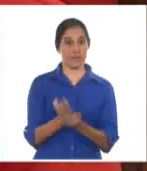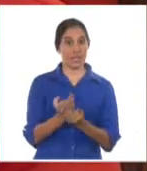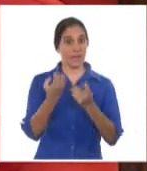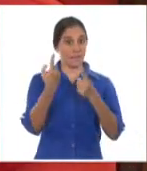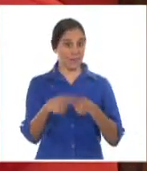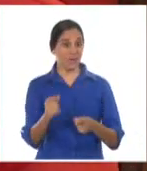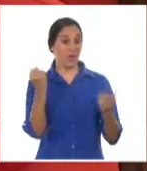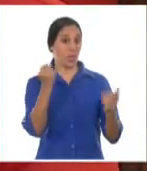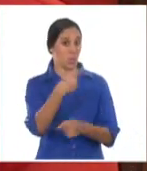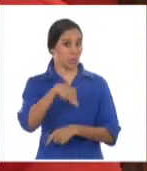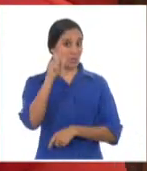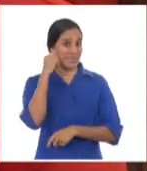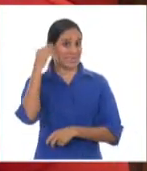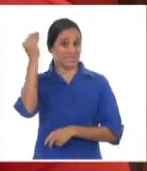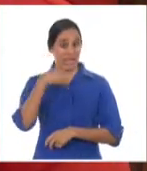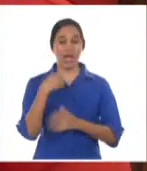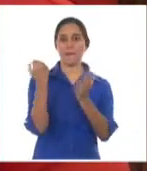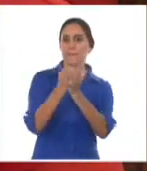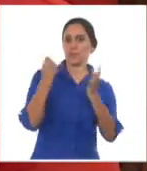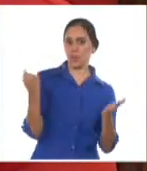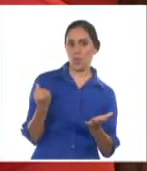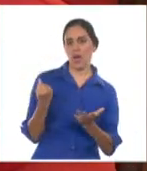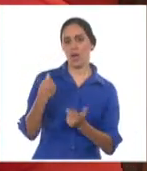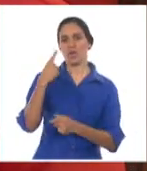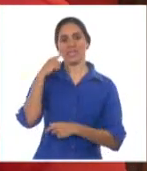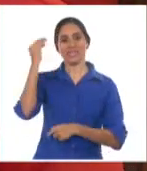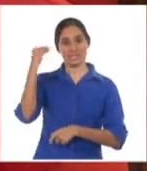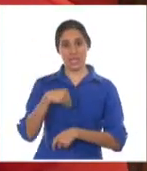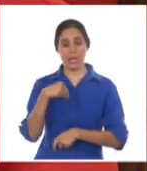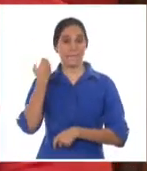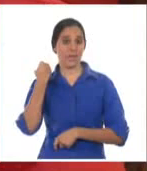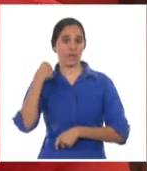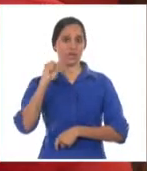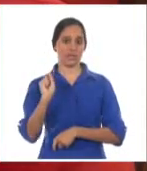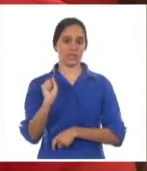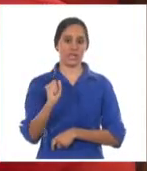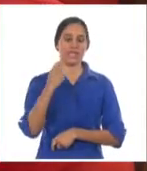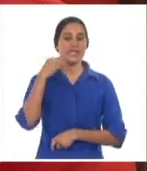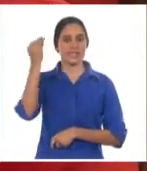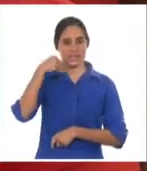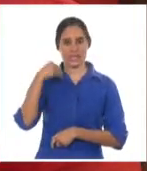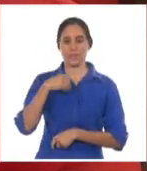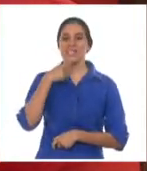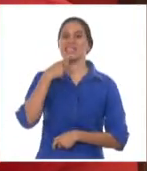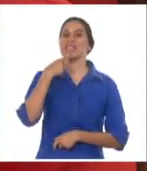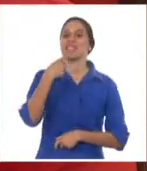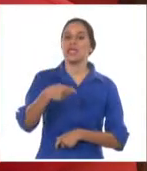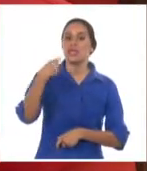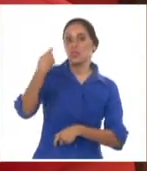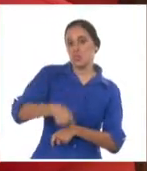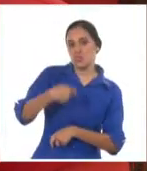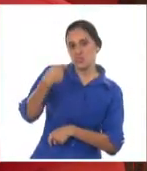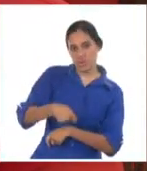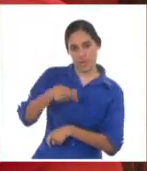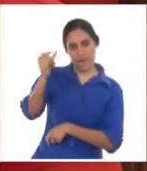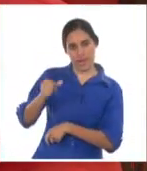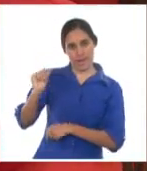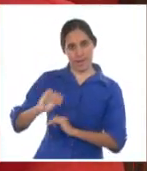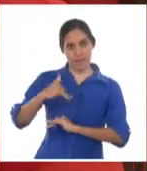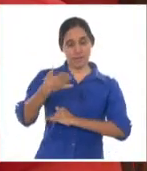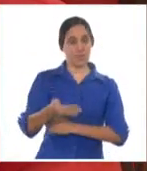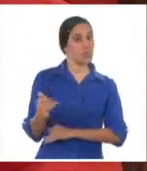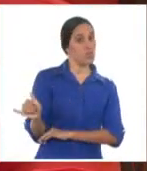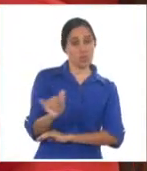conoces que hay un caso de violencia, no siempre tiene que ser la víctima la que tú puedes denunciarlo también. Y entonces, pero ya eso